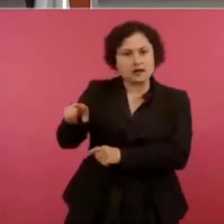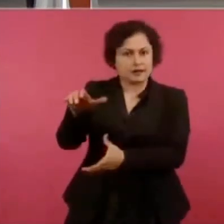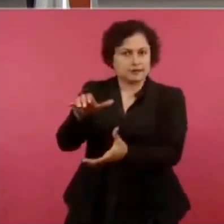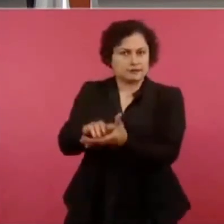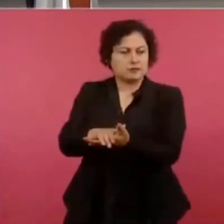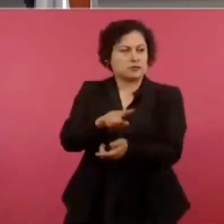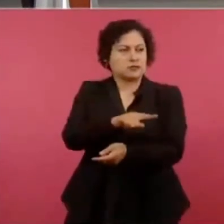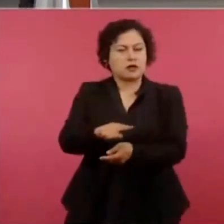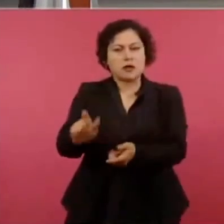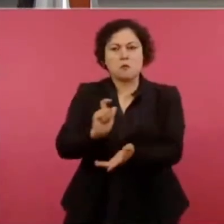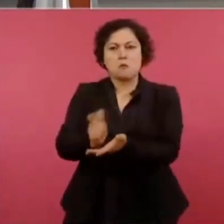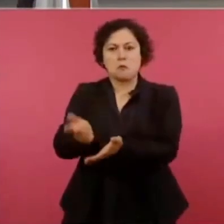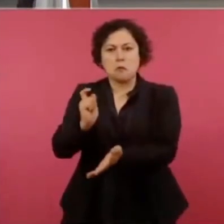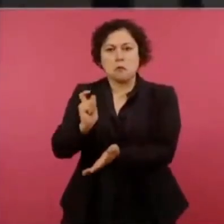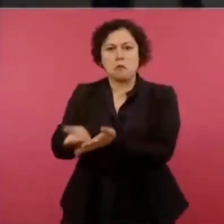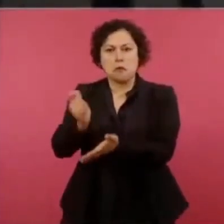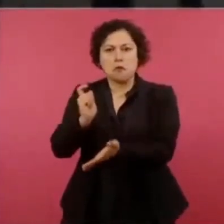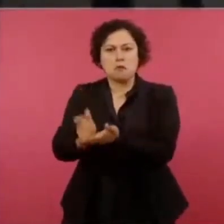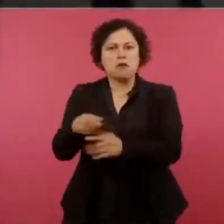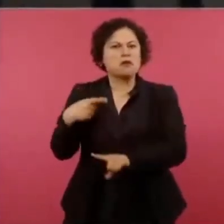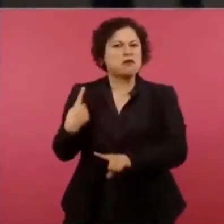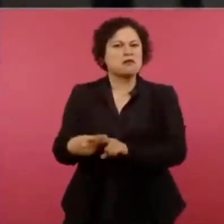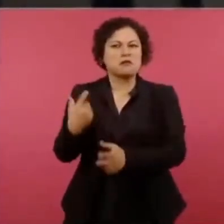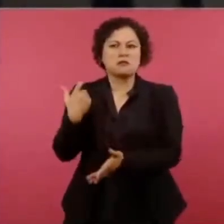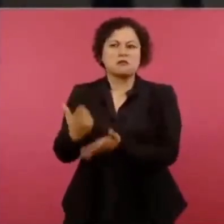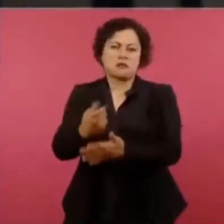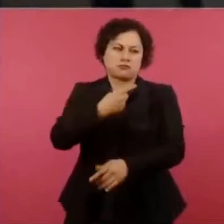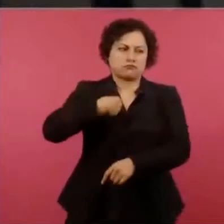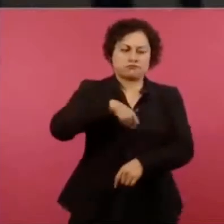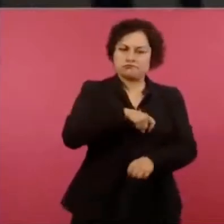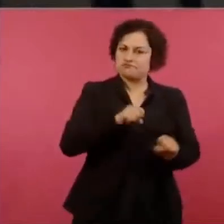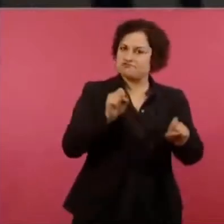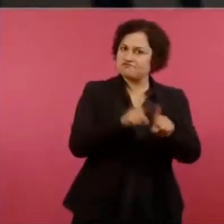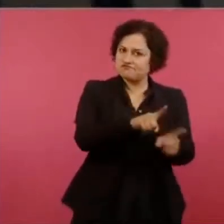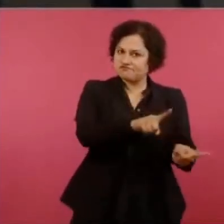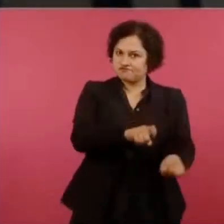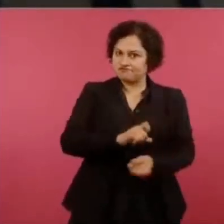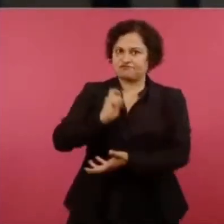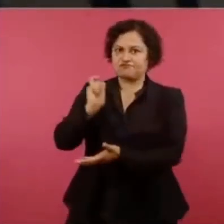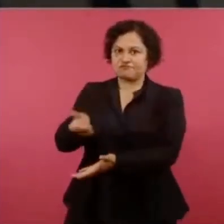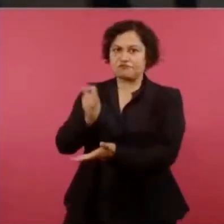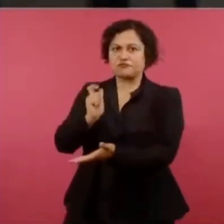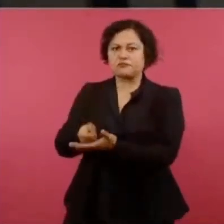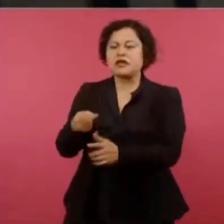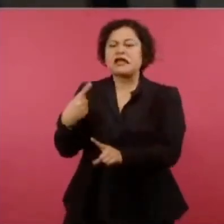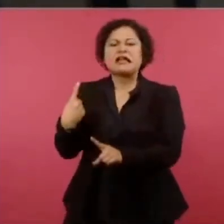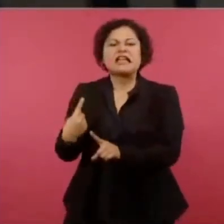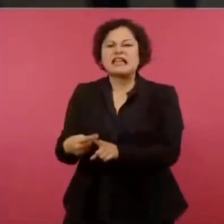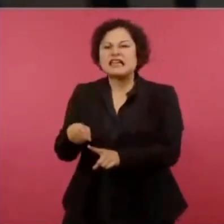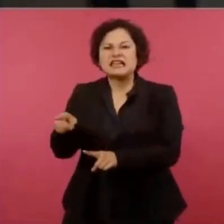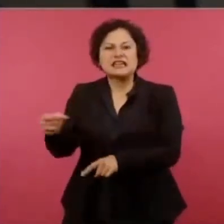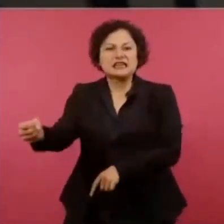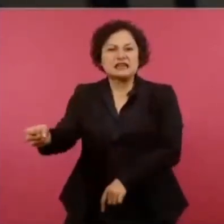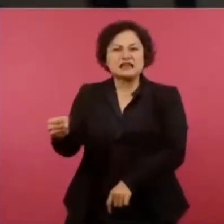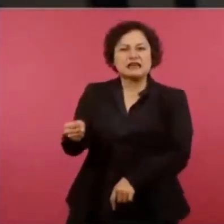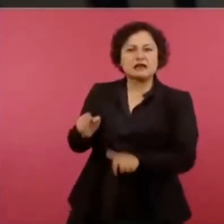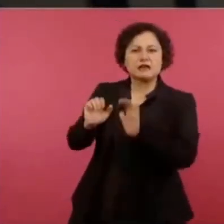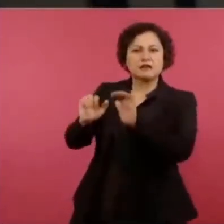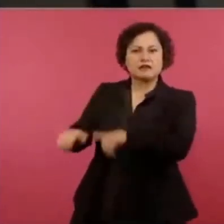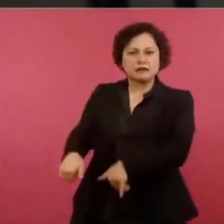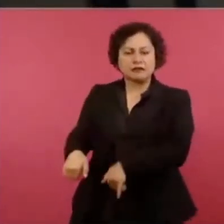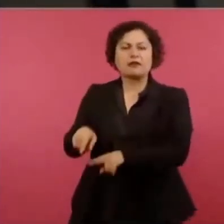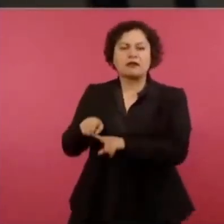Quien lo contrató, que era además hermano del vocero del presidente Fox,